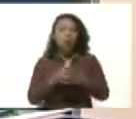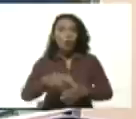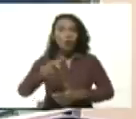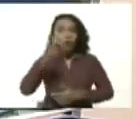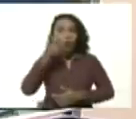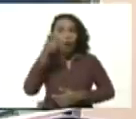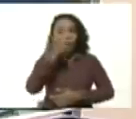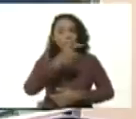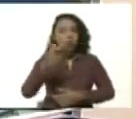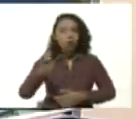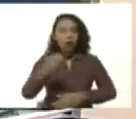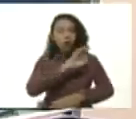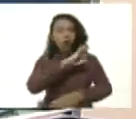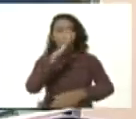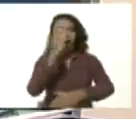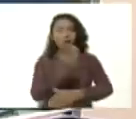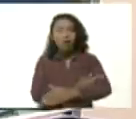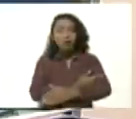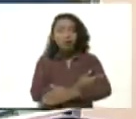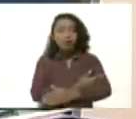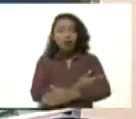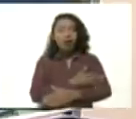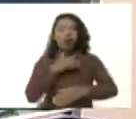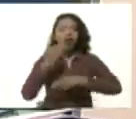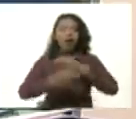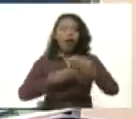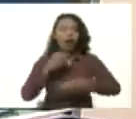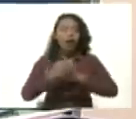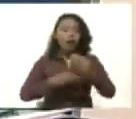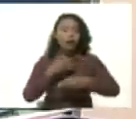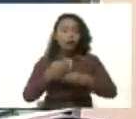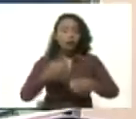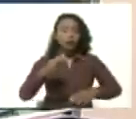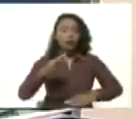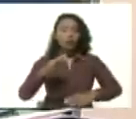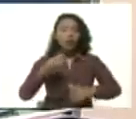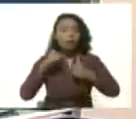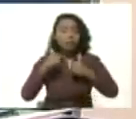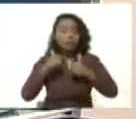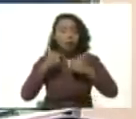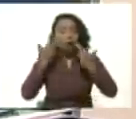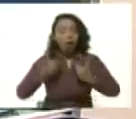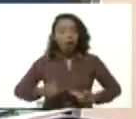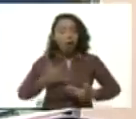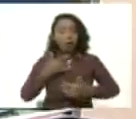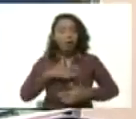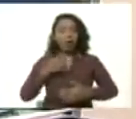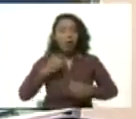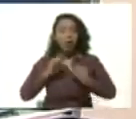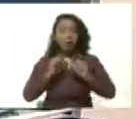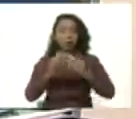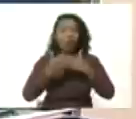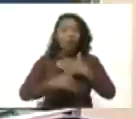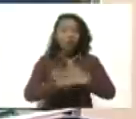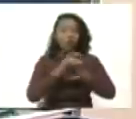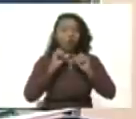ciudadana fuertes, dotados, equipados y con bienestar, y vamos a seguir avanzando porque esa ha sido su política y